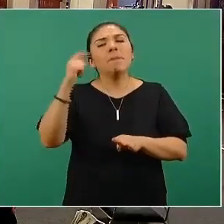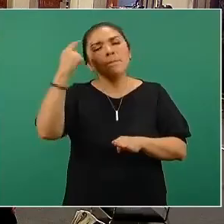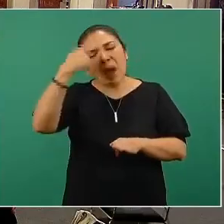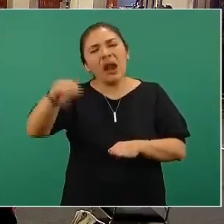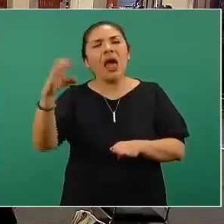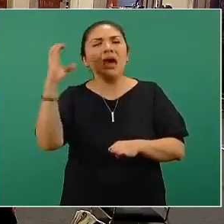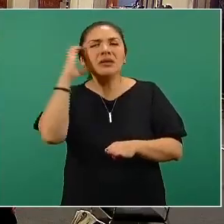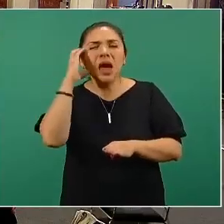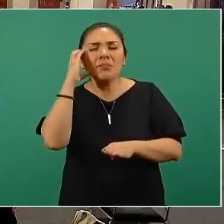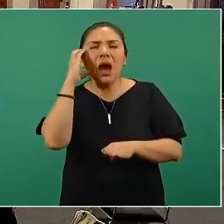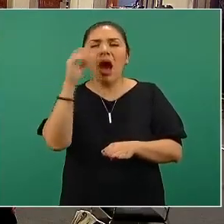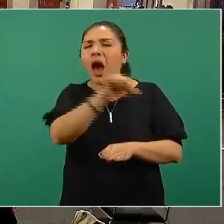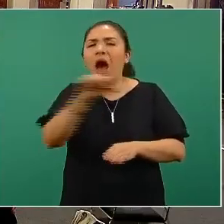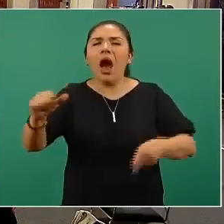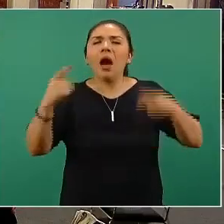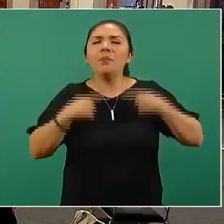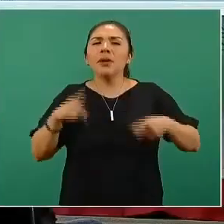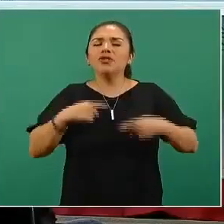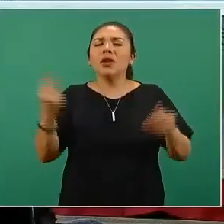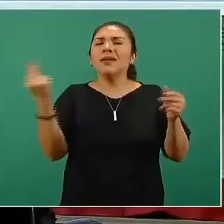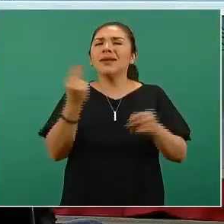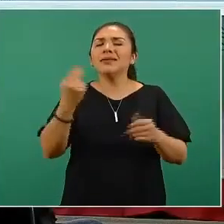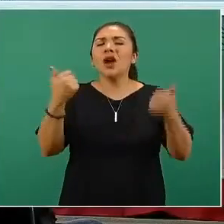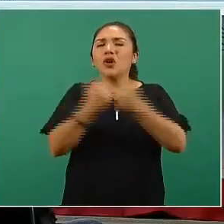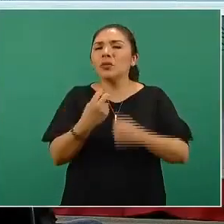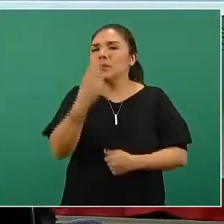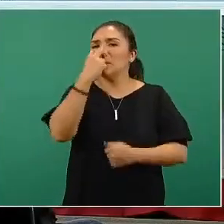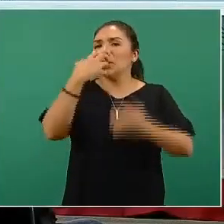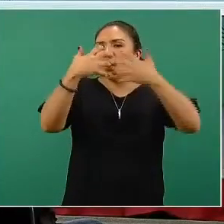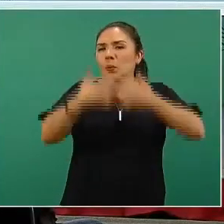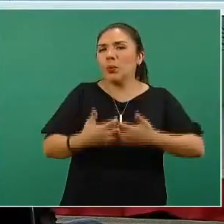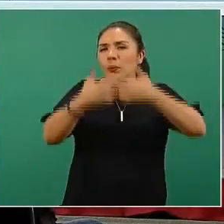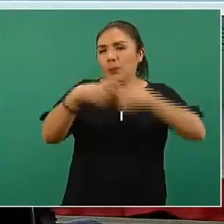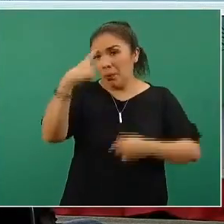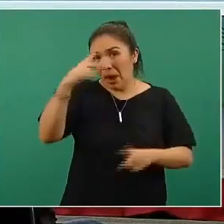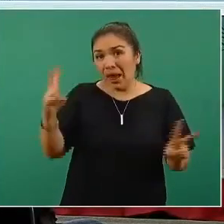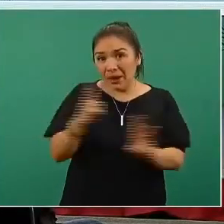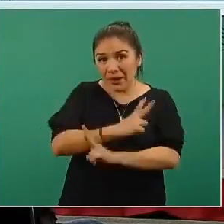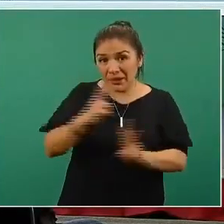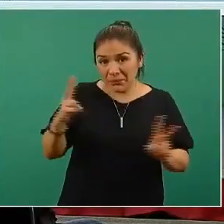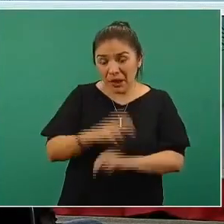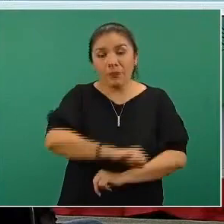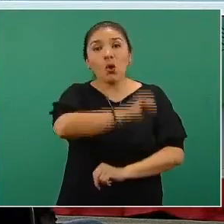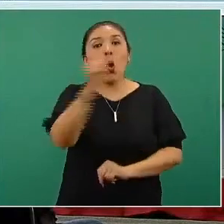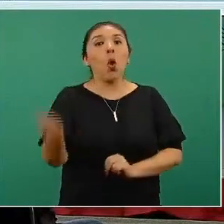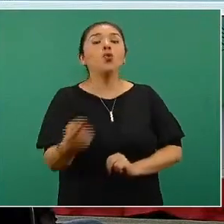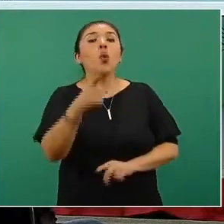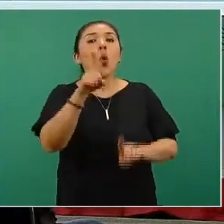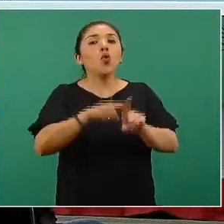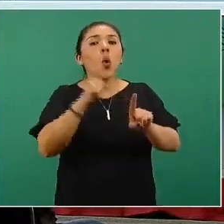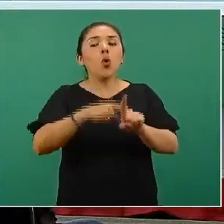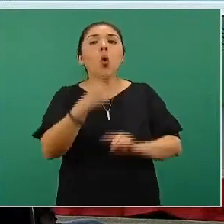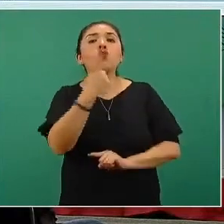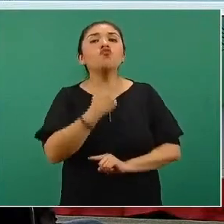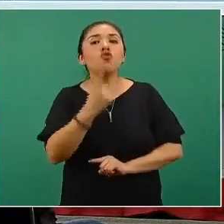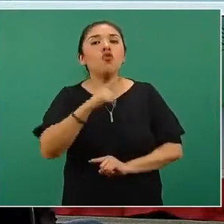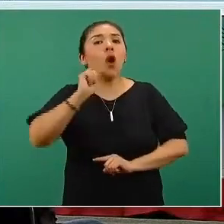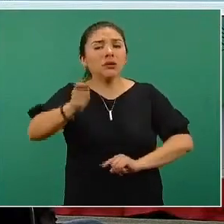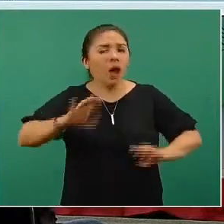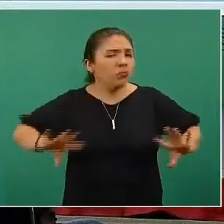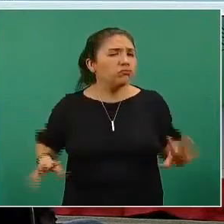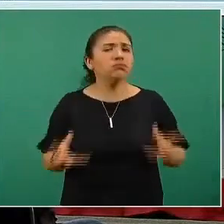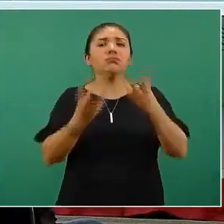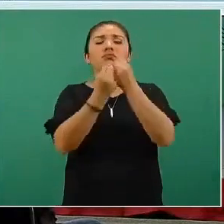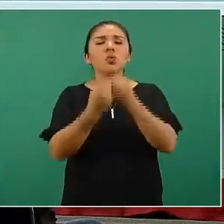que requieren o de los pacientes que requieren ventilación mecánica, y en cambio la curva roja es el total de los